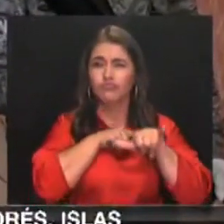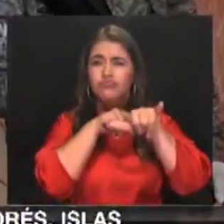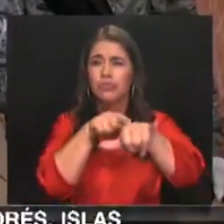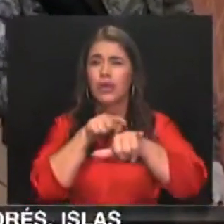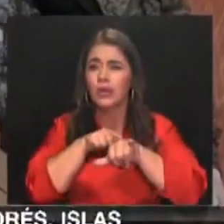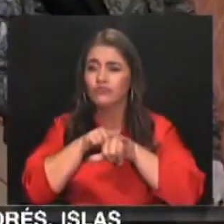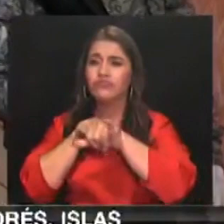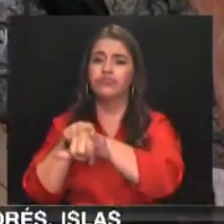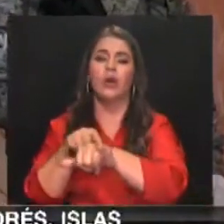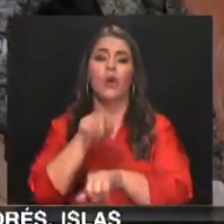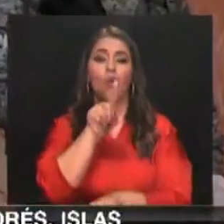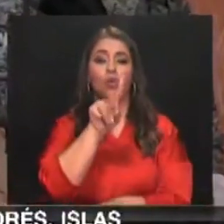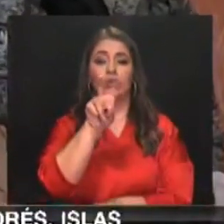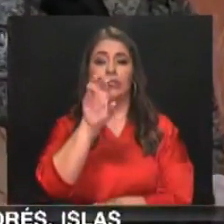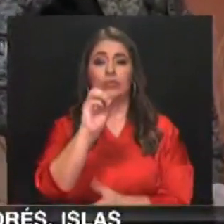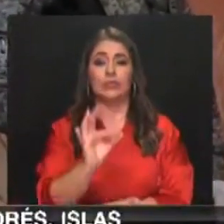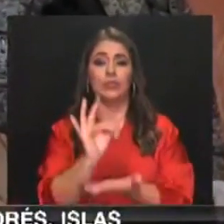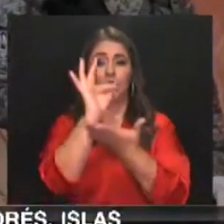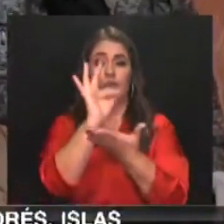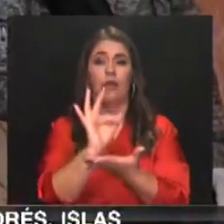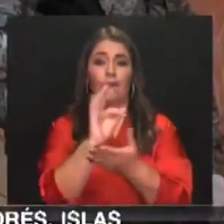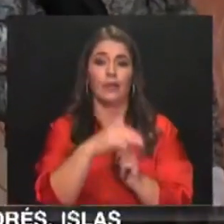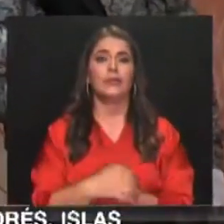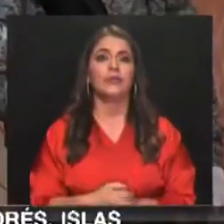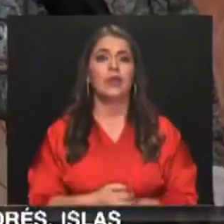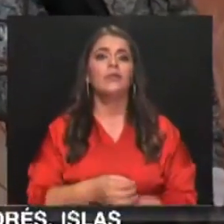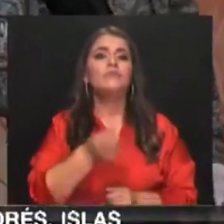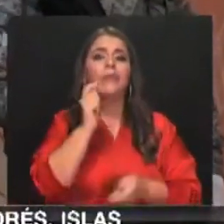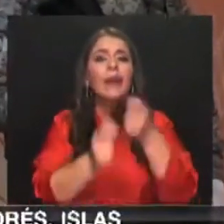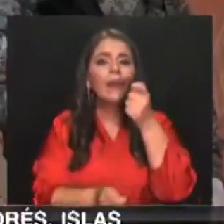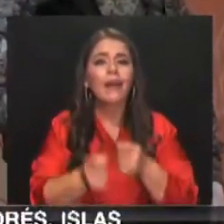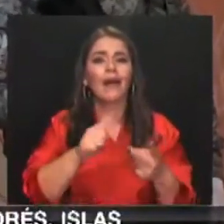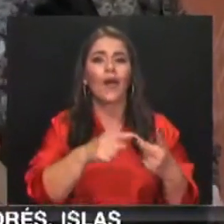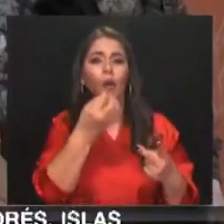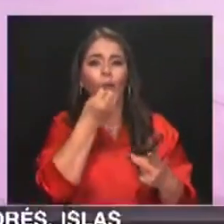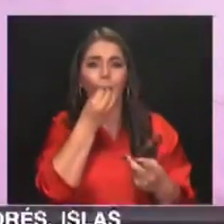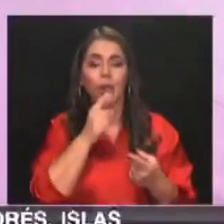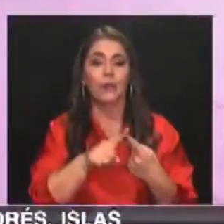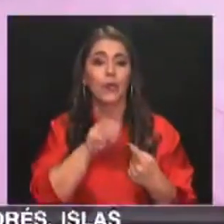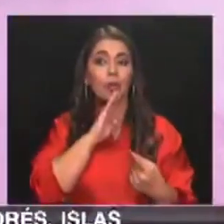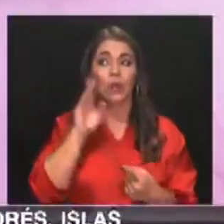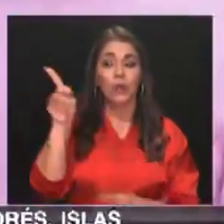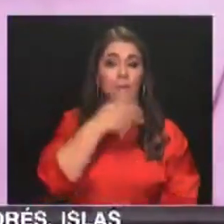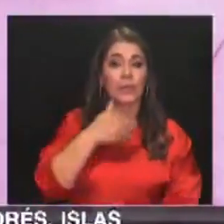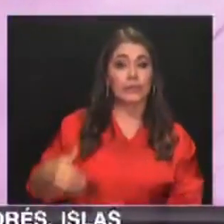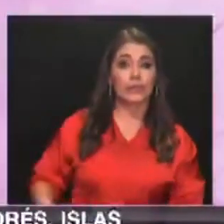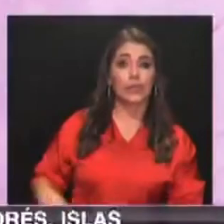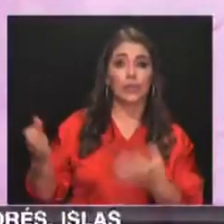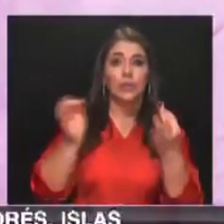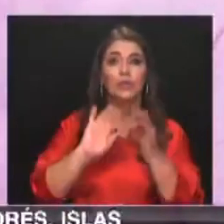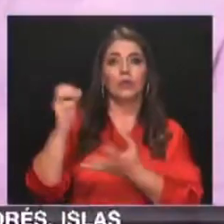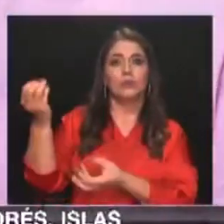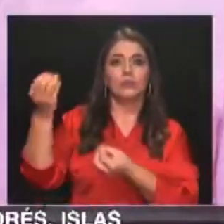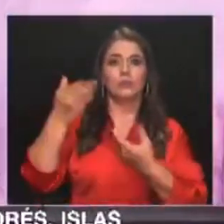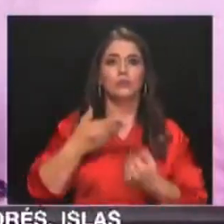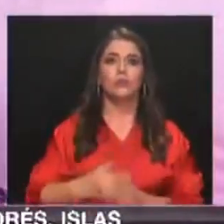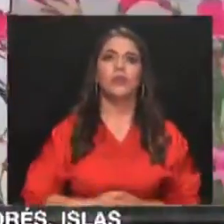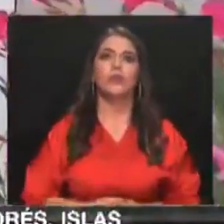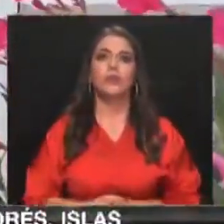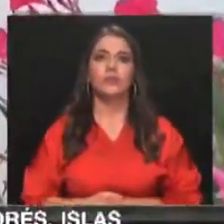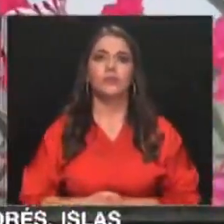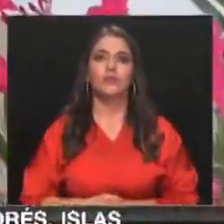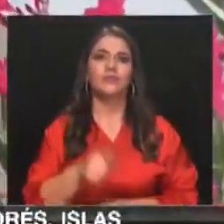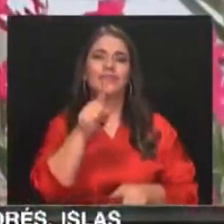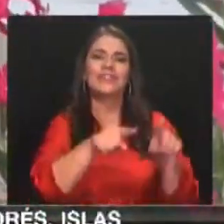170 toneladas de ayudas que vienen organizadas desde la misma Presidencia de la República y por distintos entes. Entre